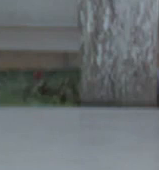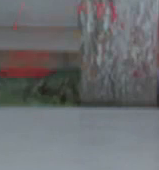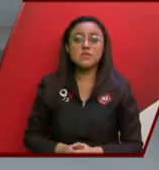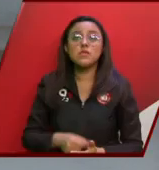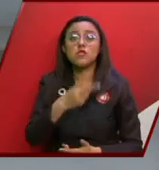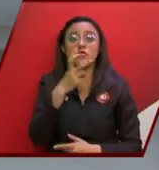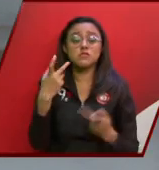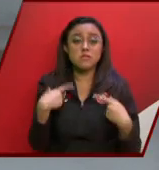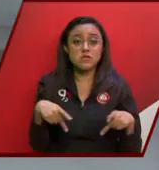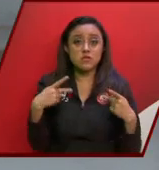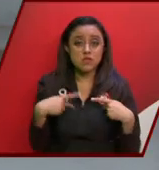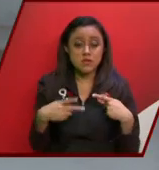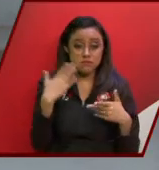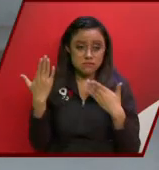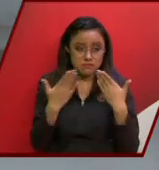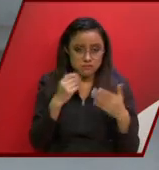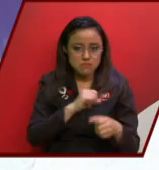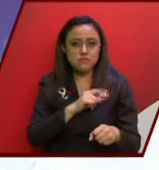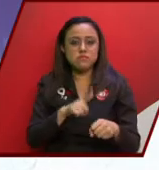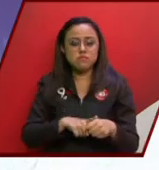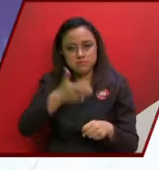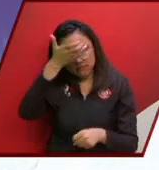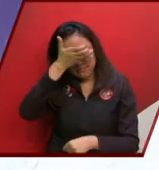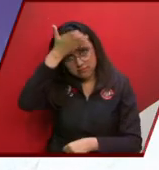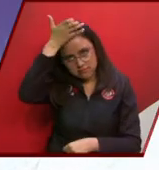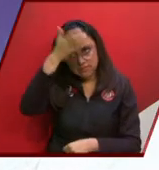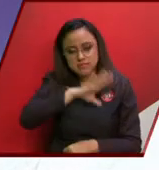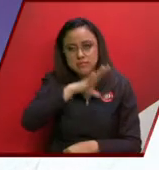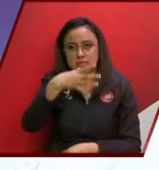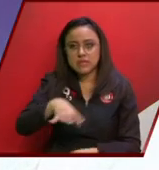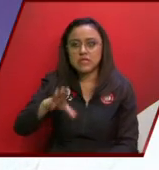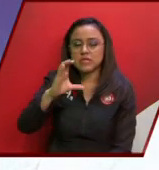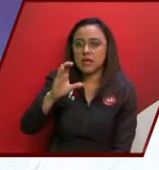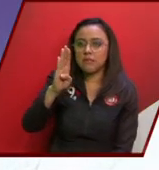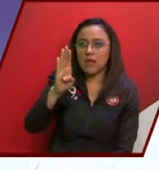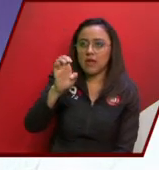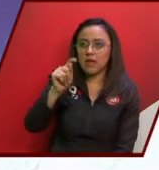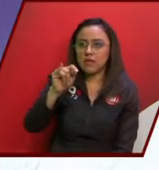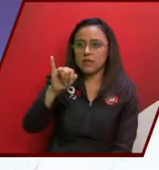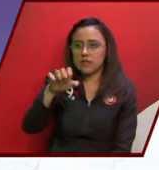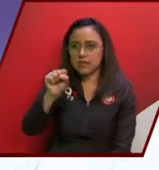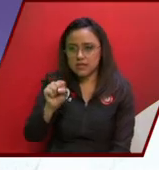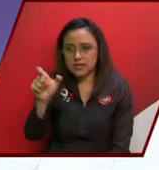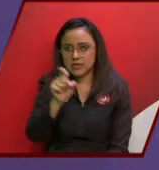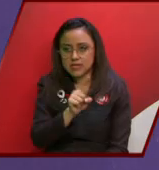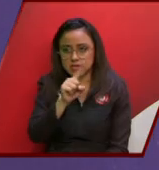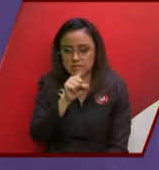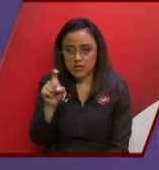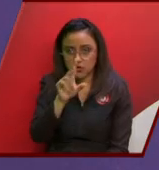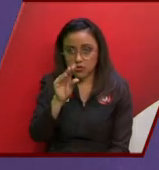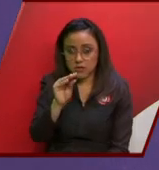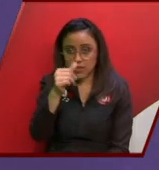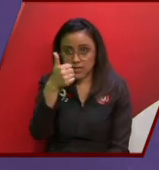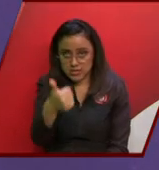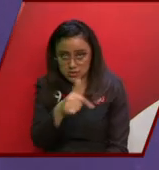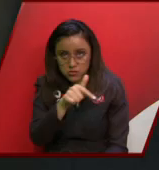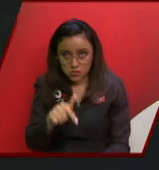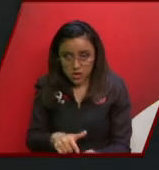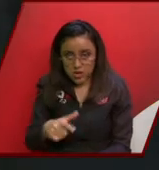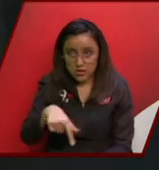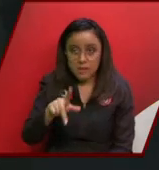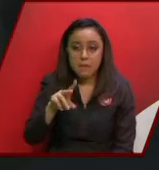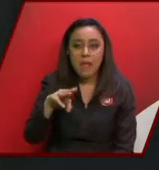200 egresados de la especialidad en enfermería general del CEBETI 196 en el municipio de Matamoros, Coahuila, se